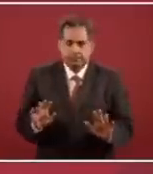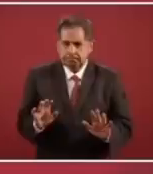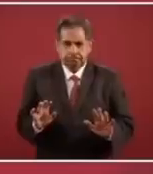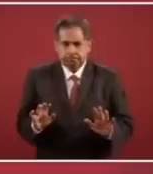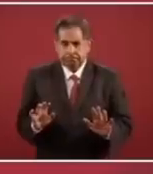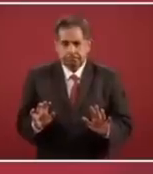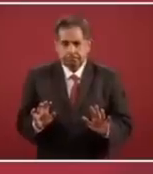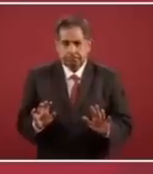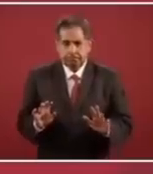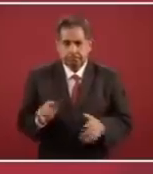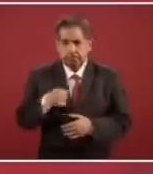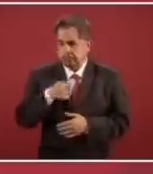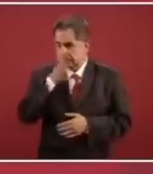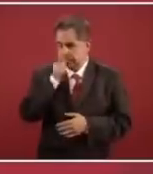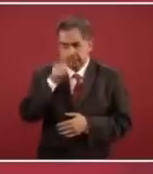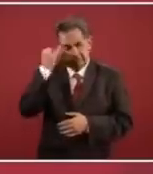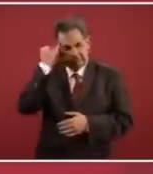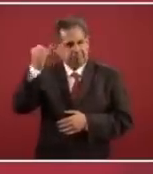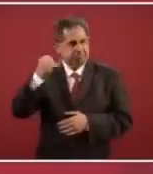hacer un juicio